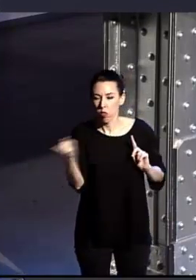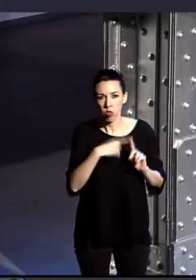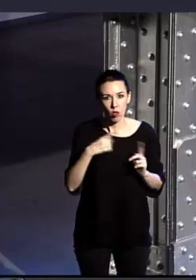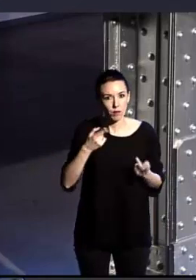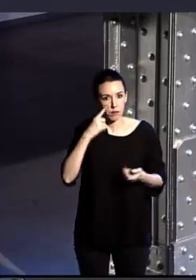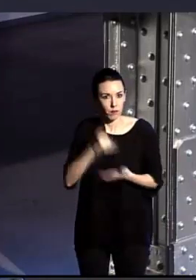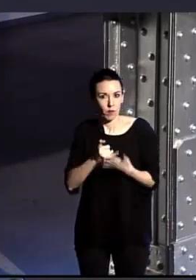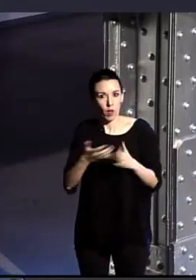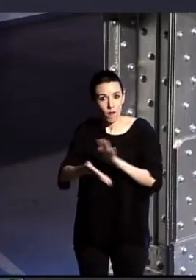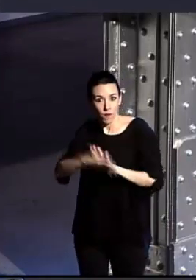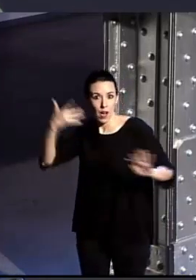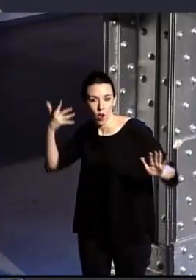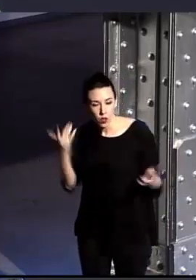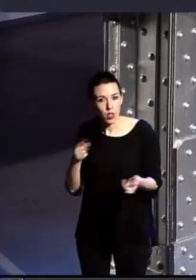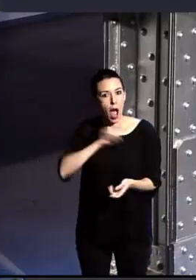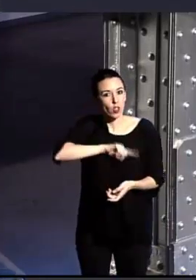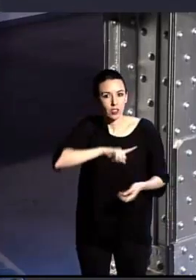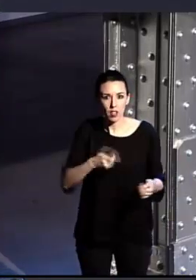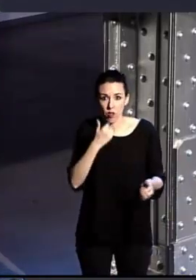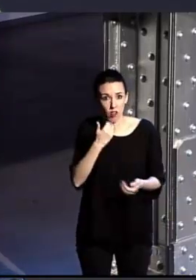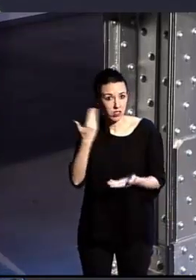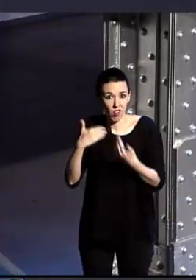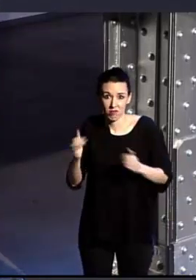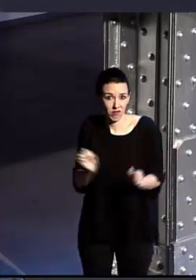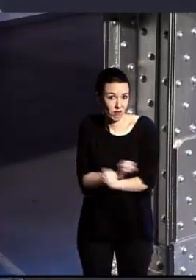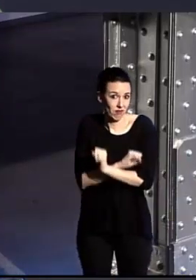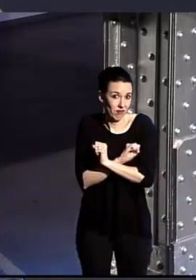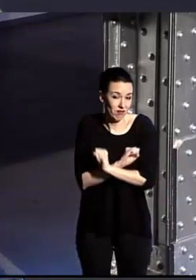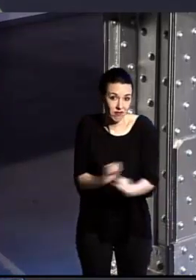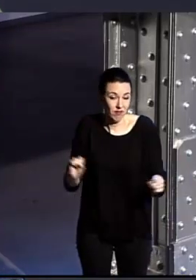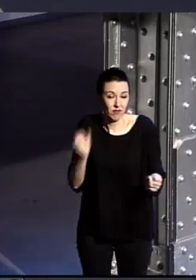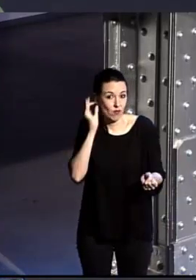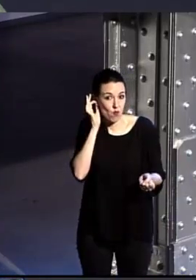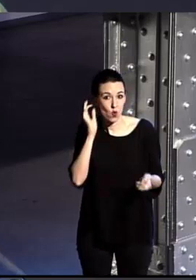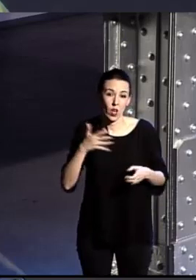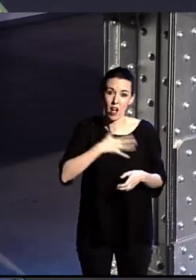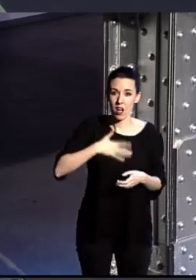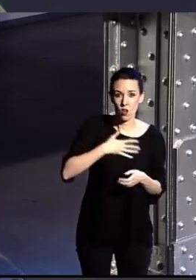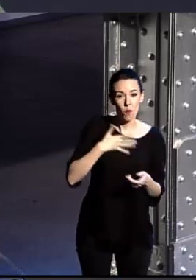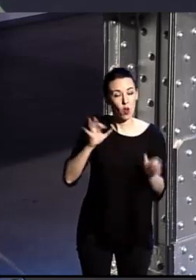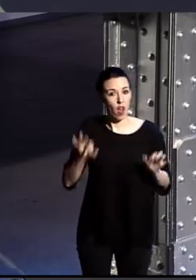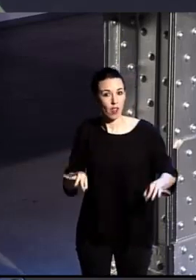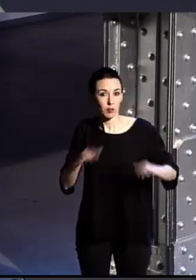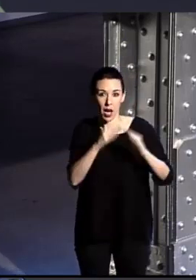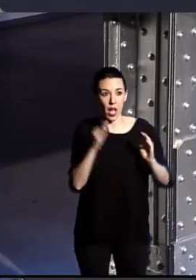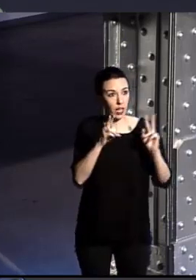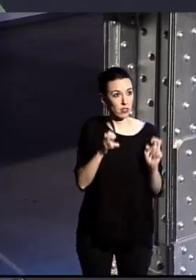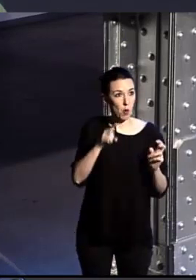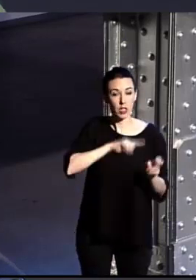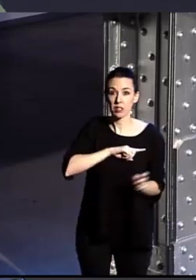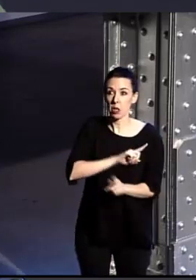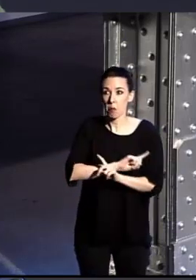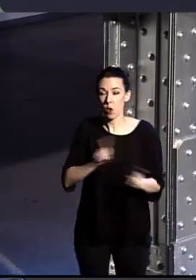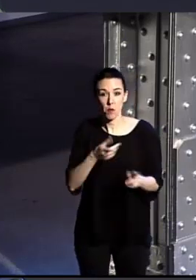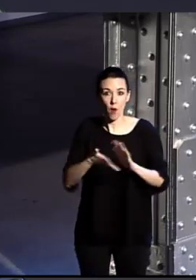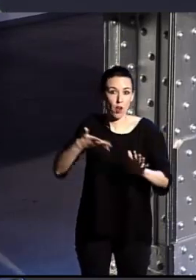experimentaba cosas como la velocidad, o sea, ciertas sensaciones que en un momento dado la mujer burguesa, acomodada y relegada al hogar no tenía por qué sentir.